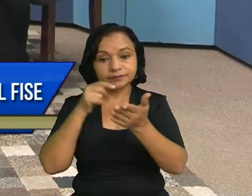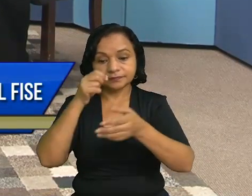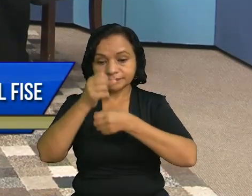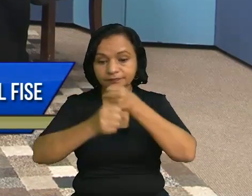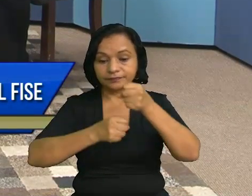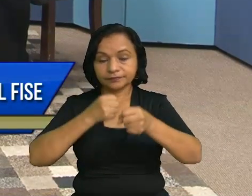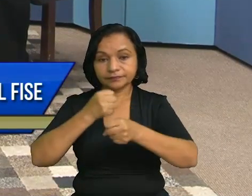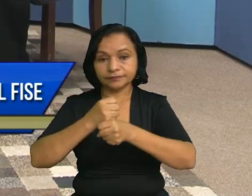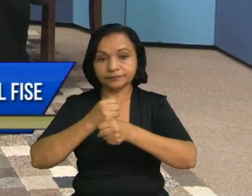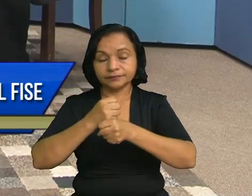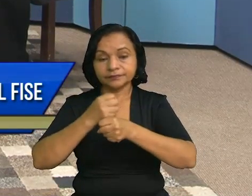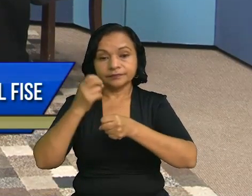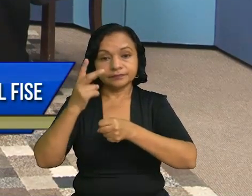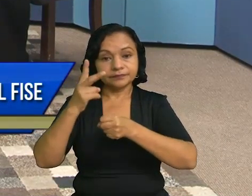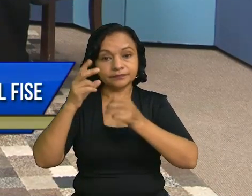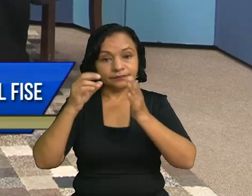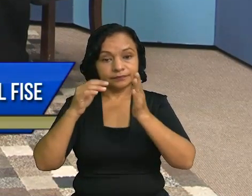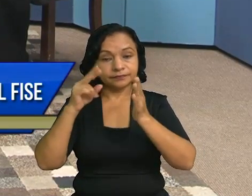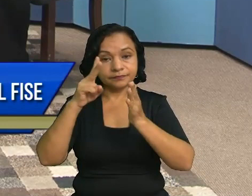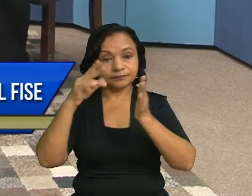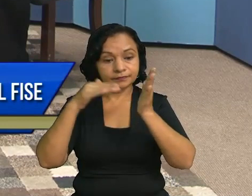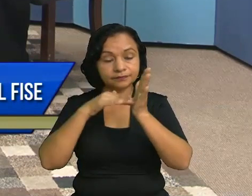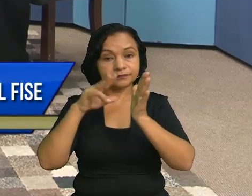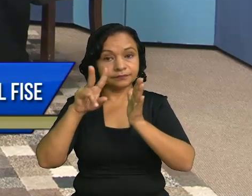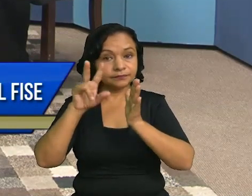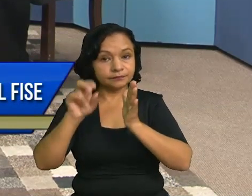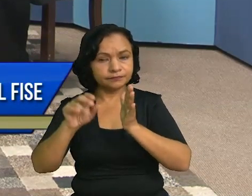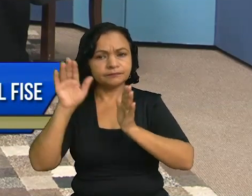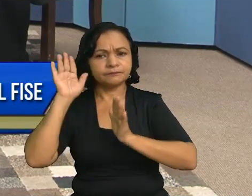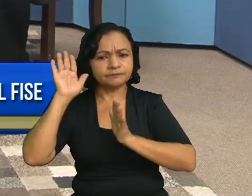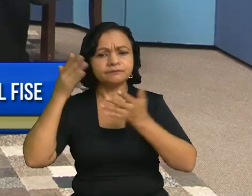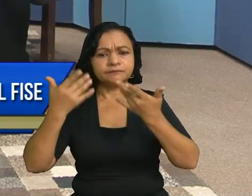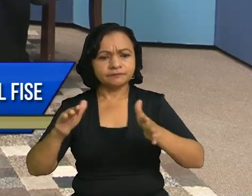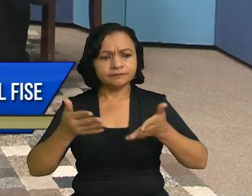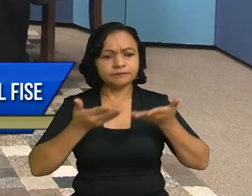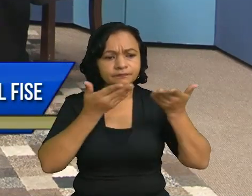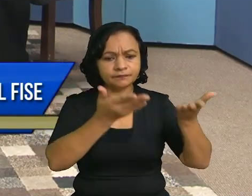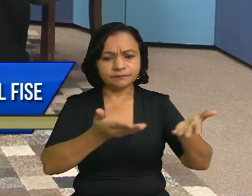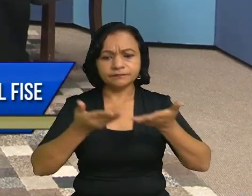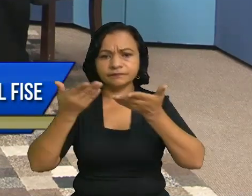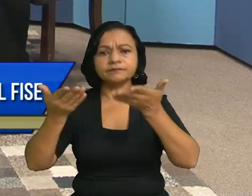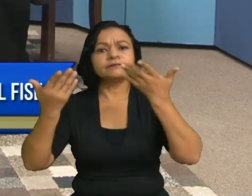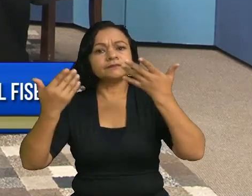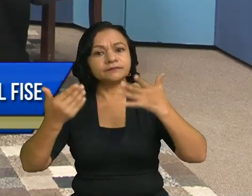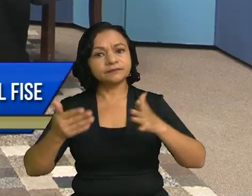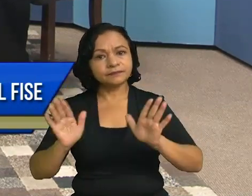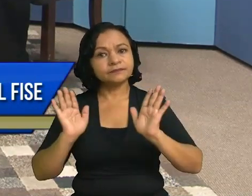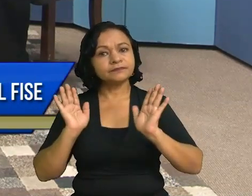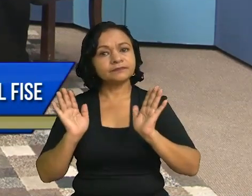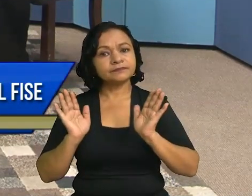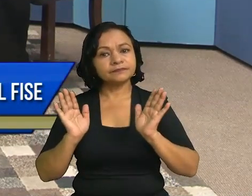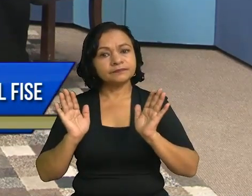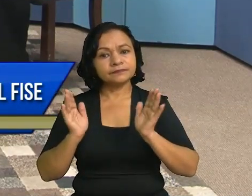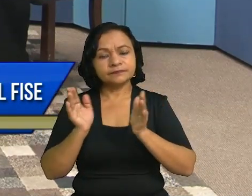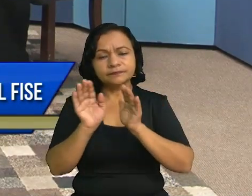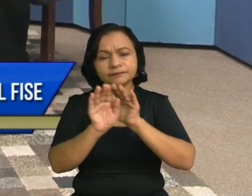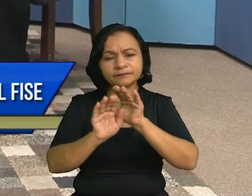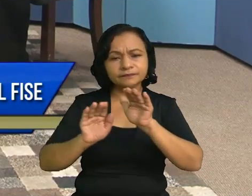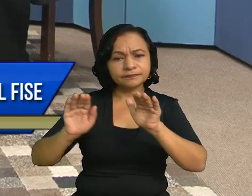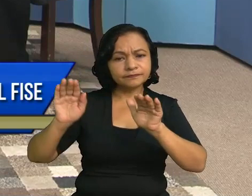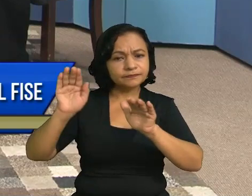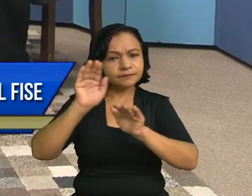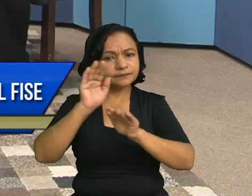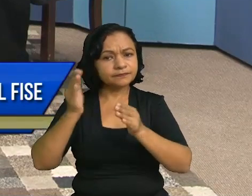nosotros nos comprometimos con entregarlo y así fue sin embargo la mayor de las